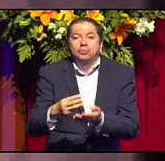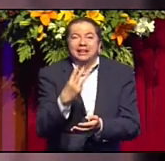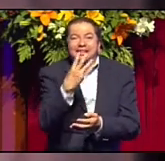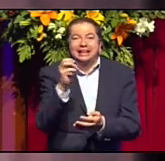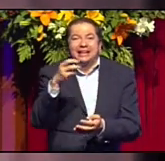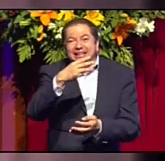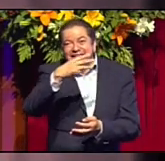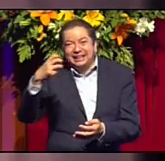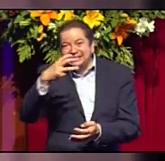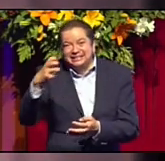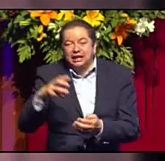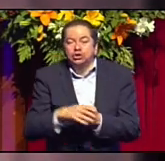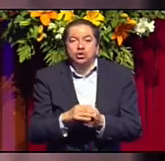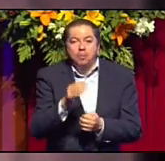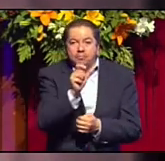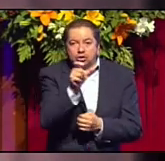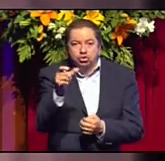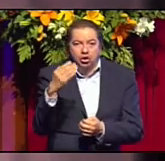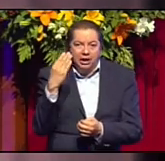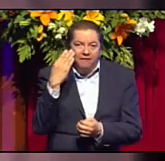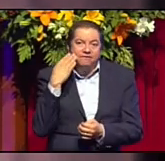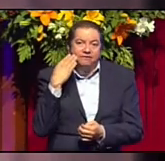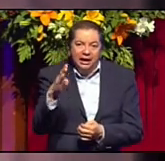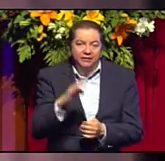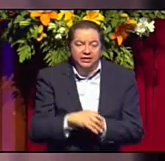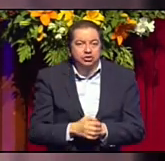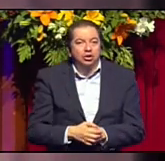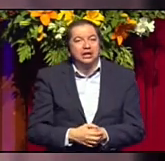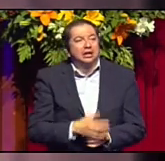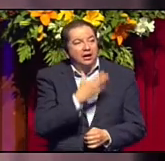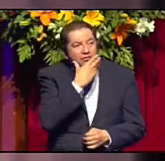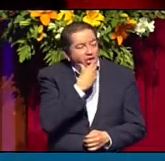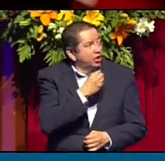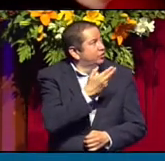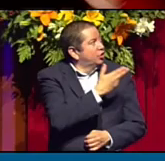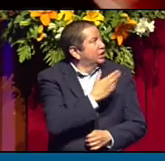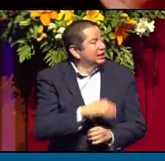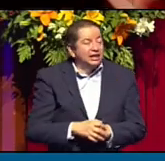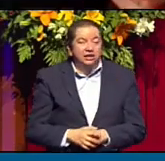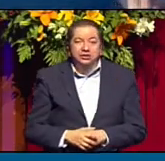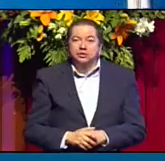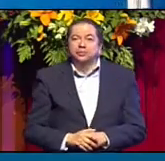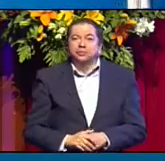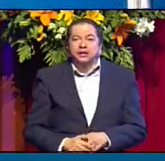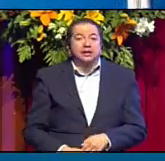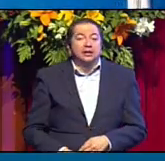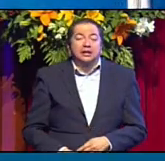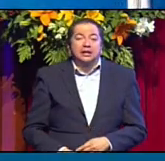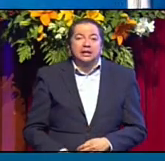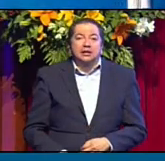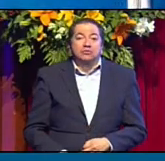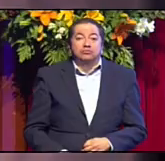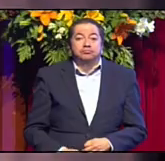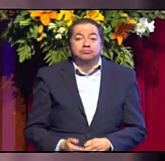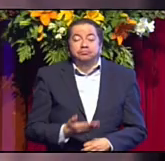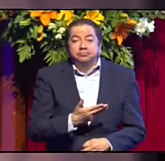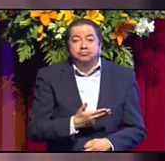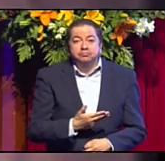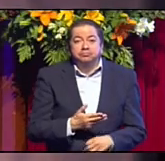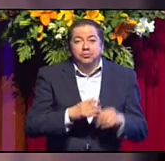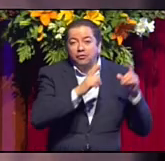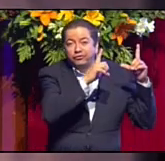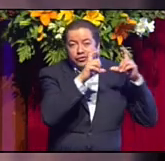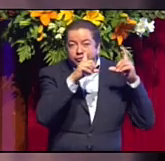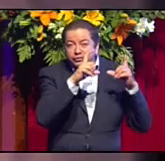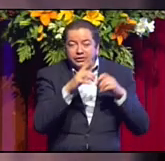beneficiados en aquella jornada. Por Dios, qué lindas son esas imágenes con un viejo pascuero que la verdad pesa